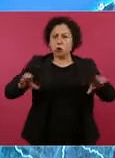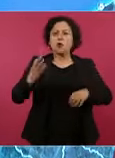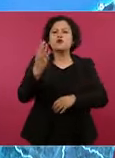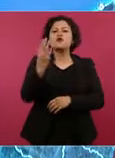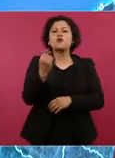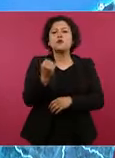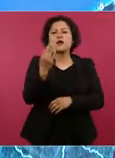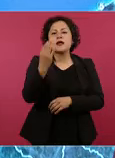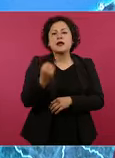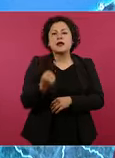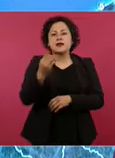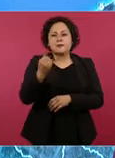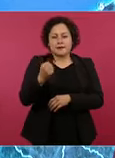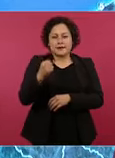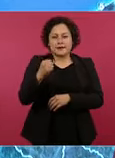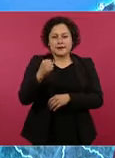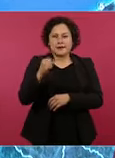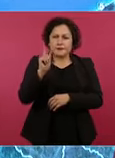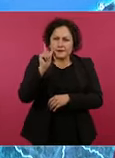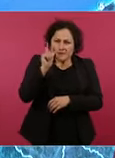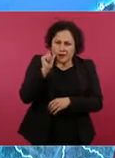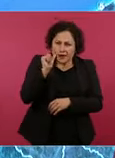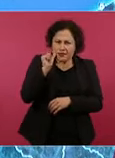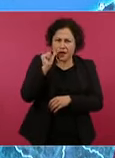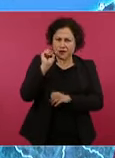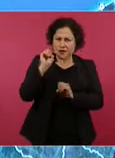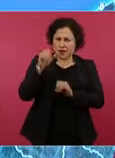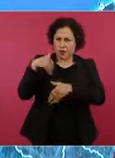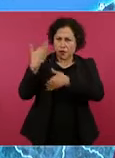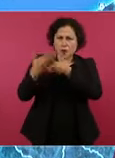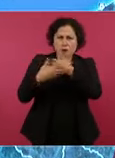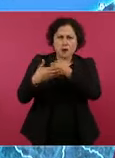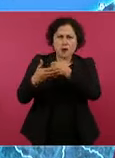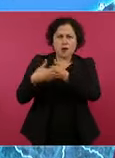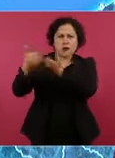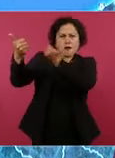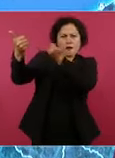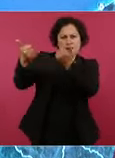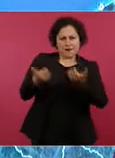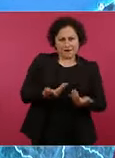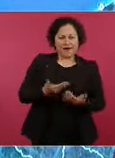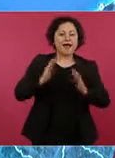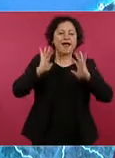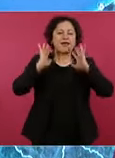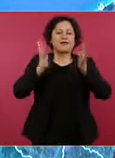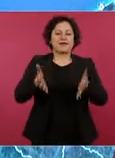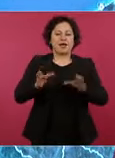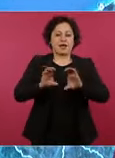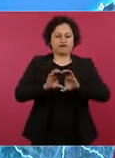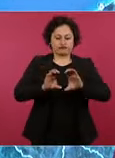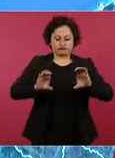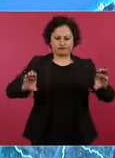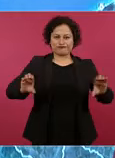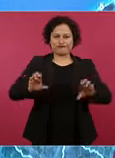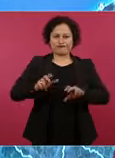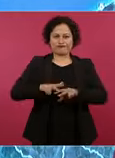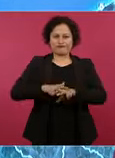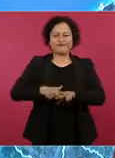pasado el décimo, el tren número 10. Se están construyendo los